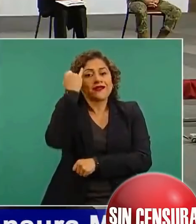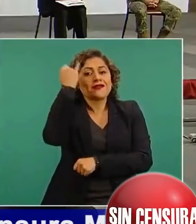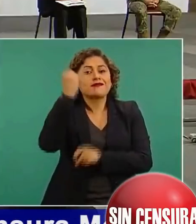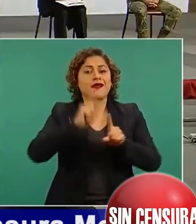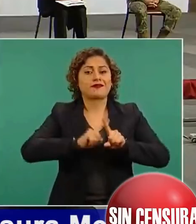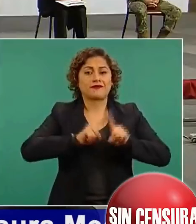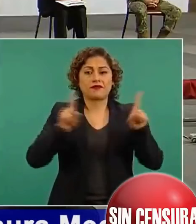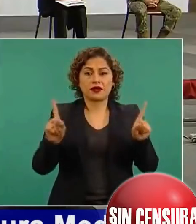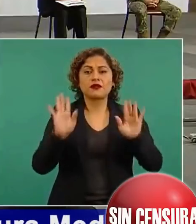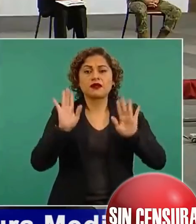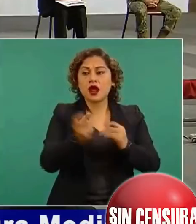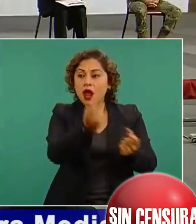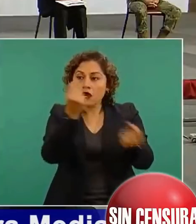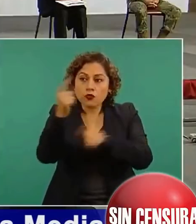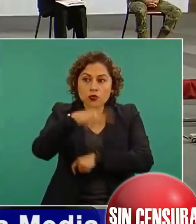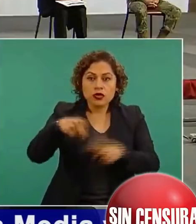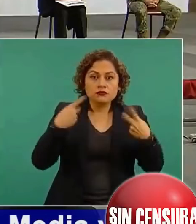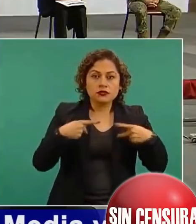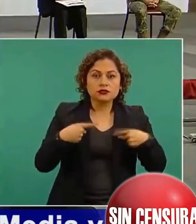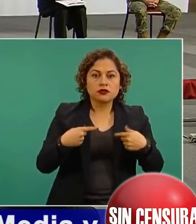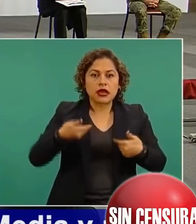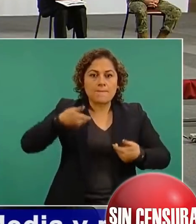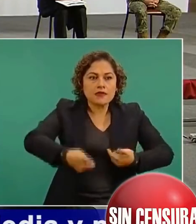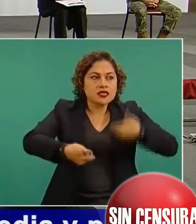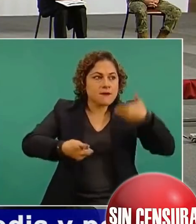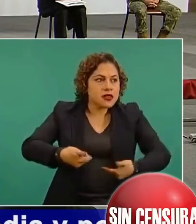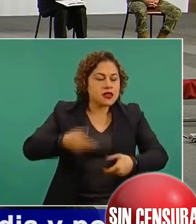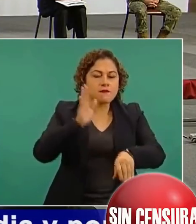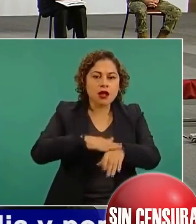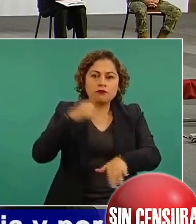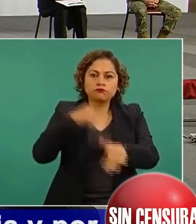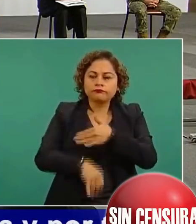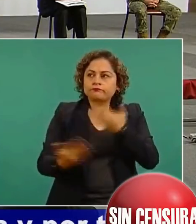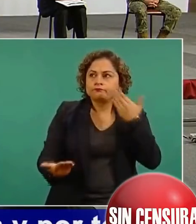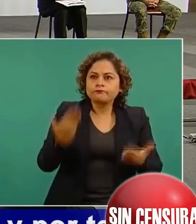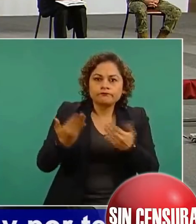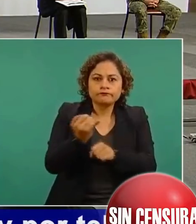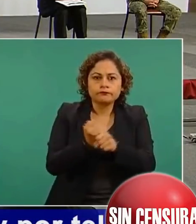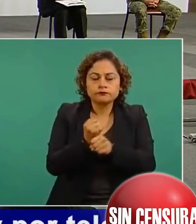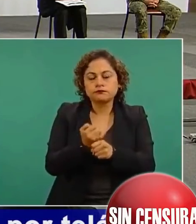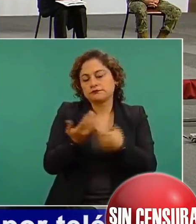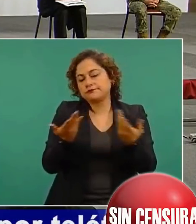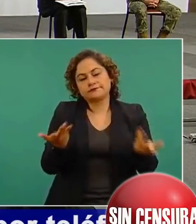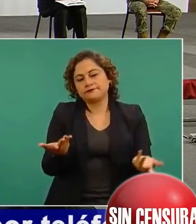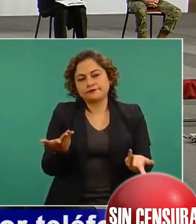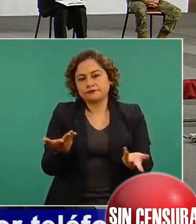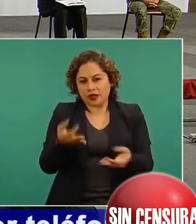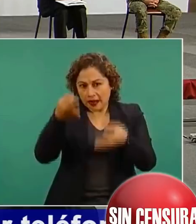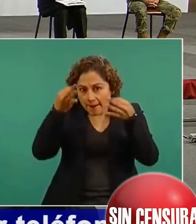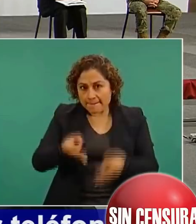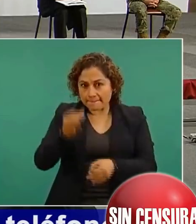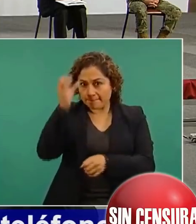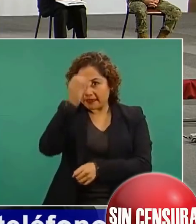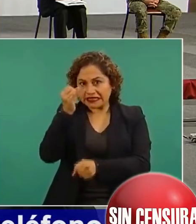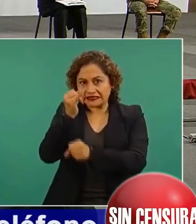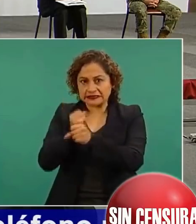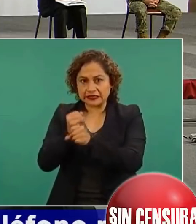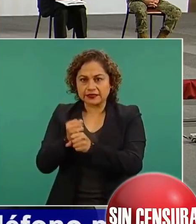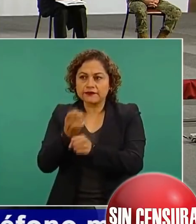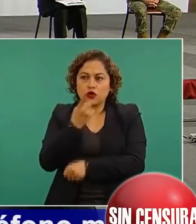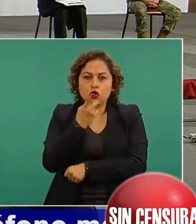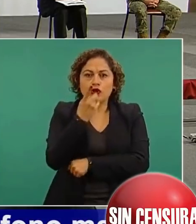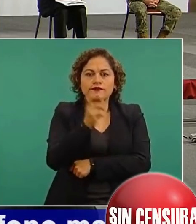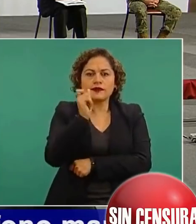en la idea de hacerlo, pero desde luego sin un fundamento técnico y científico apropiado. Lo más importante es medirlo de manera